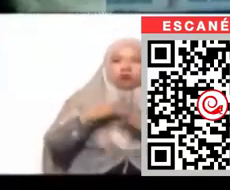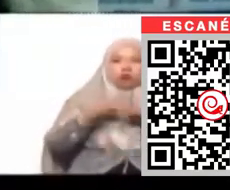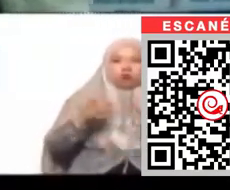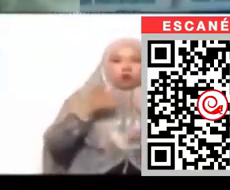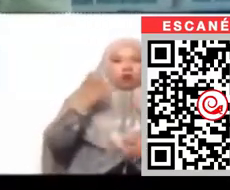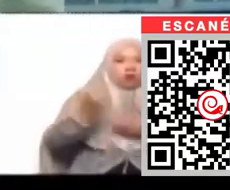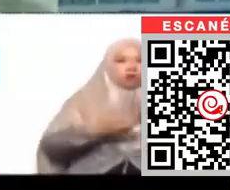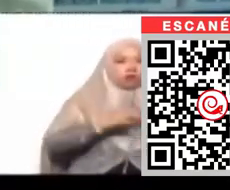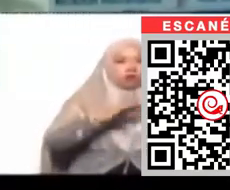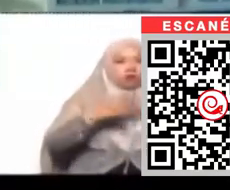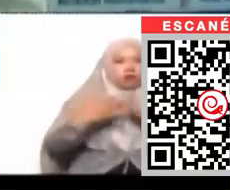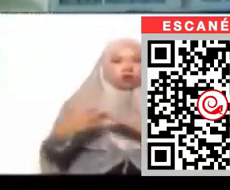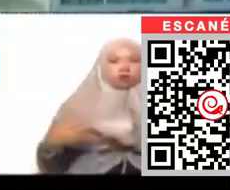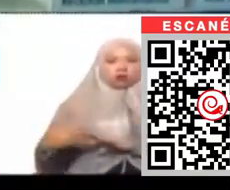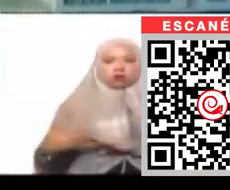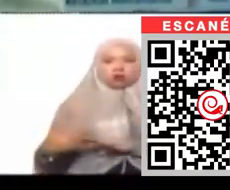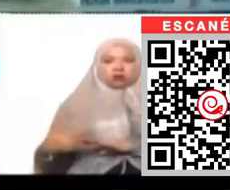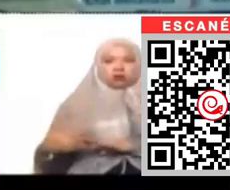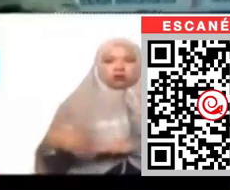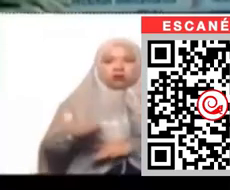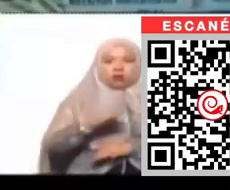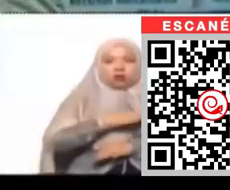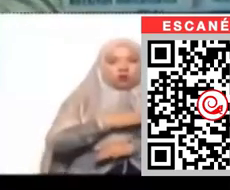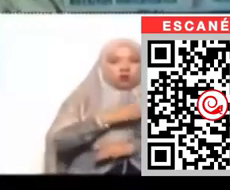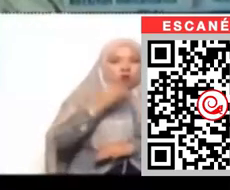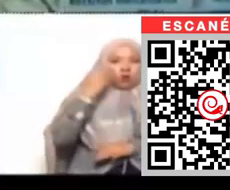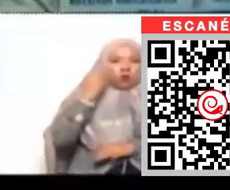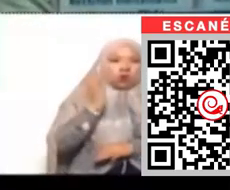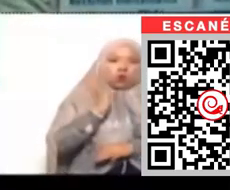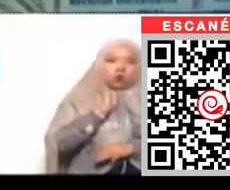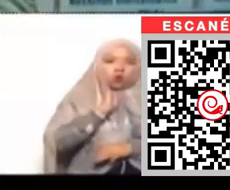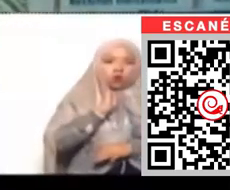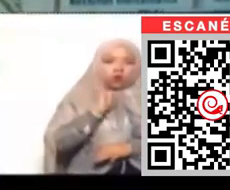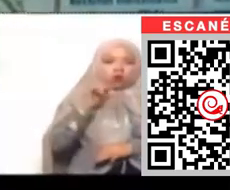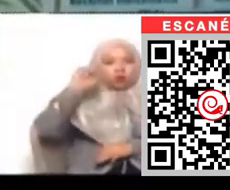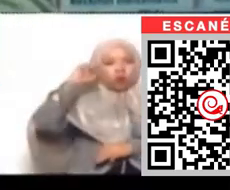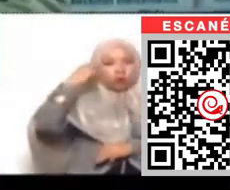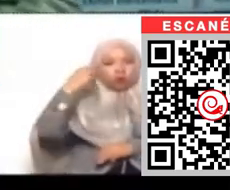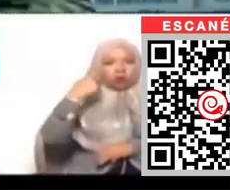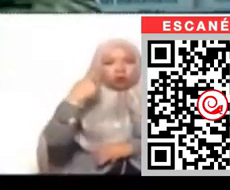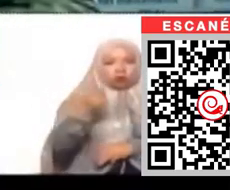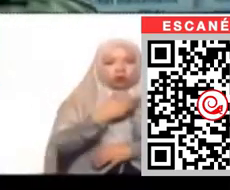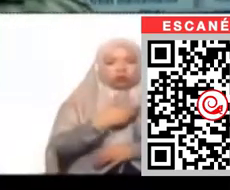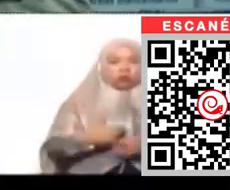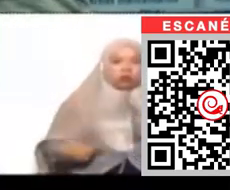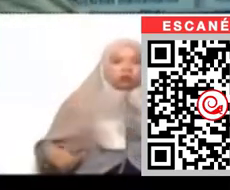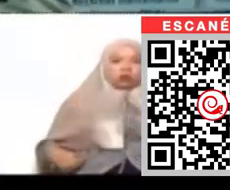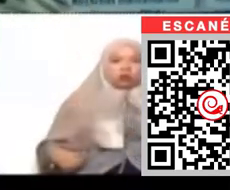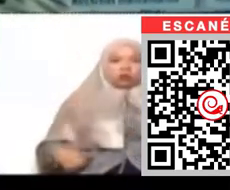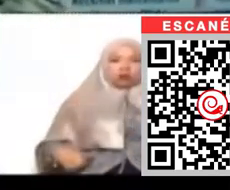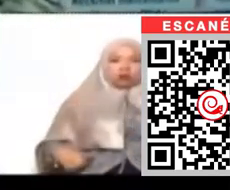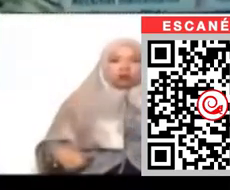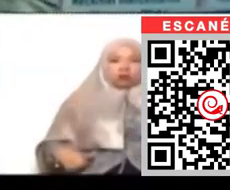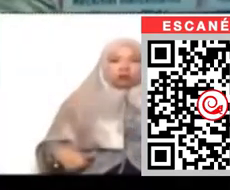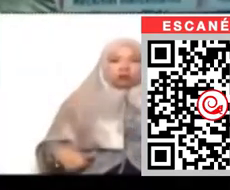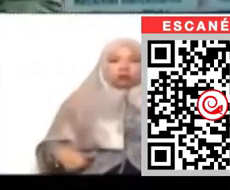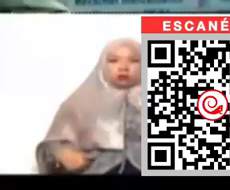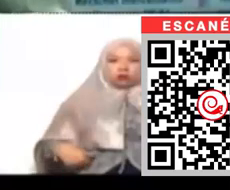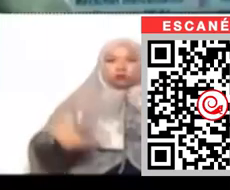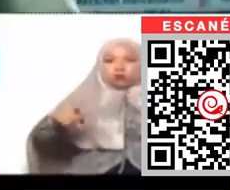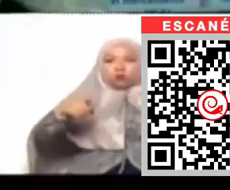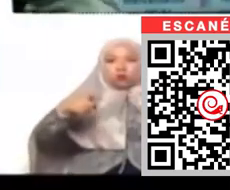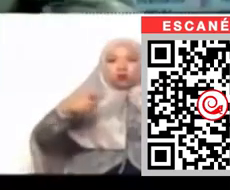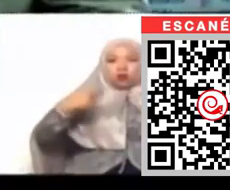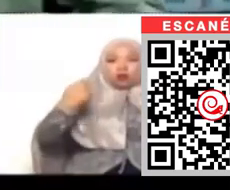y oeste. Y el propio Evo se fue personalmente, yo lo recuerdo, ahí están las imágenes de archivo. Evo se